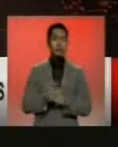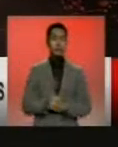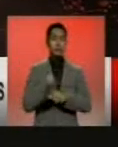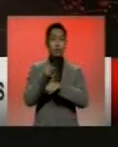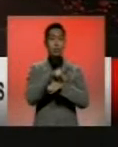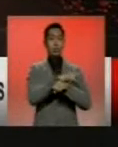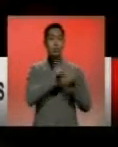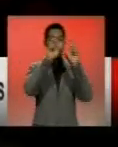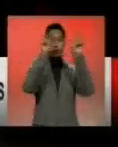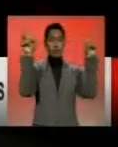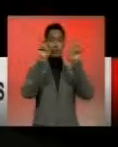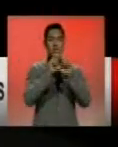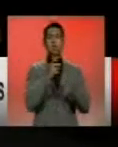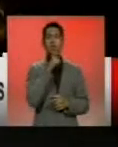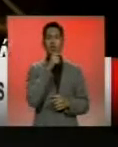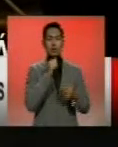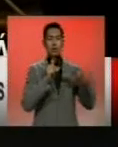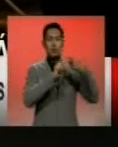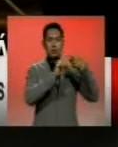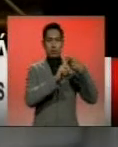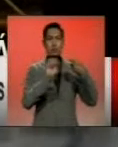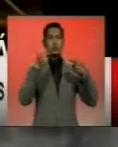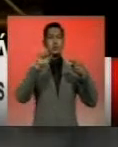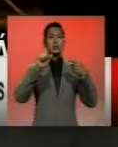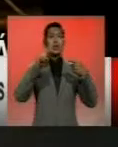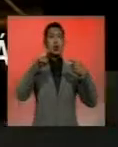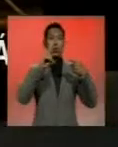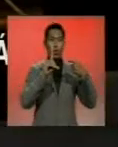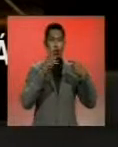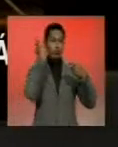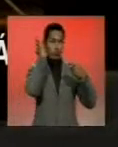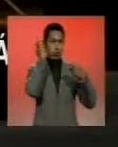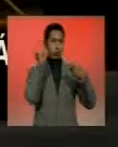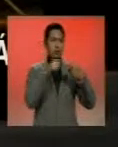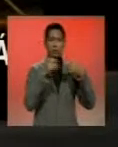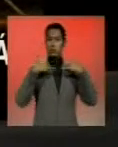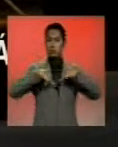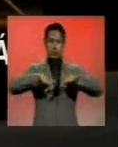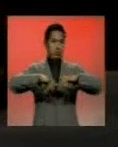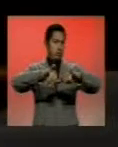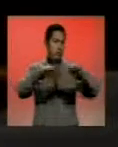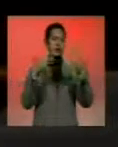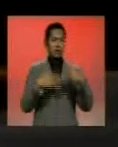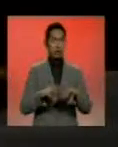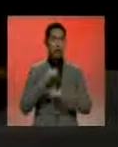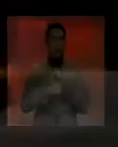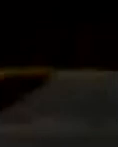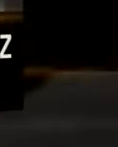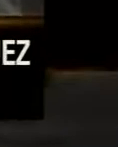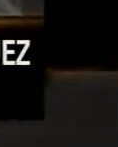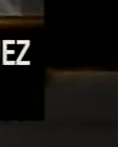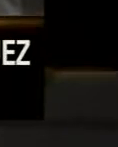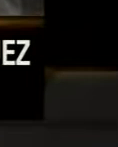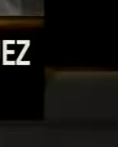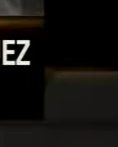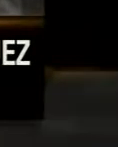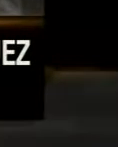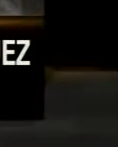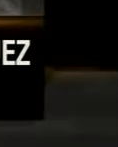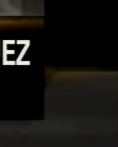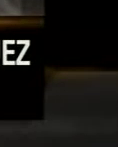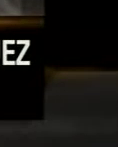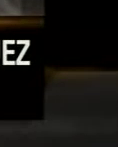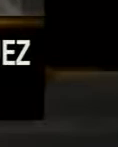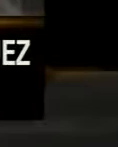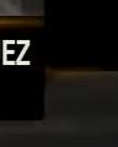compañías seguirá siendo Saud Mansur, quien está al frente de este órgano de control societario desde el 2011. Como superintendente de